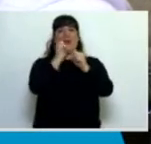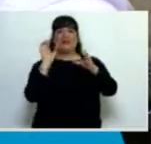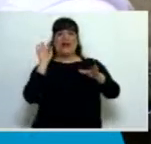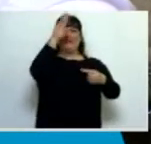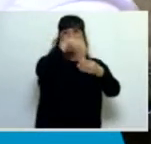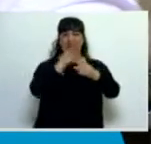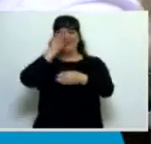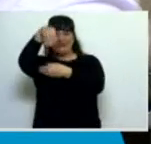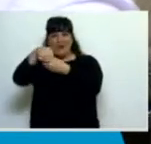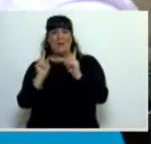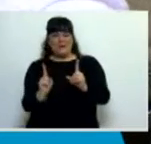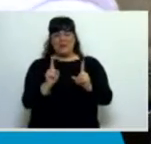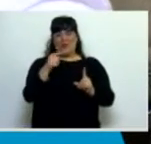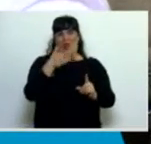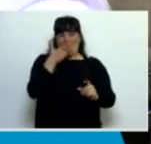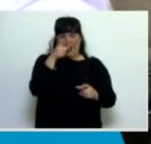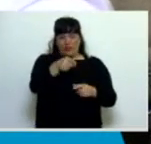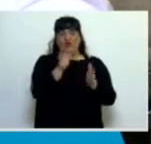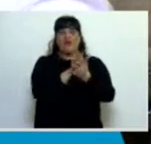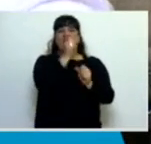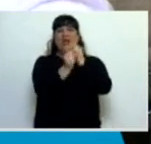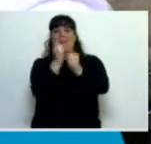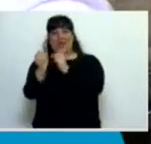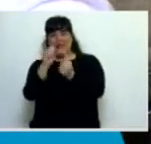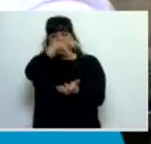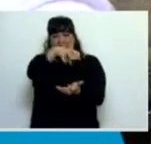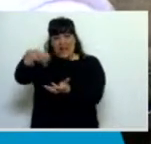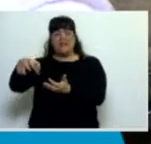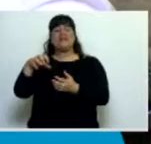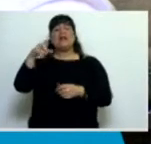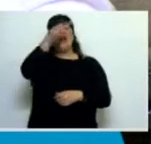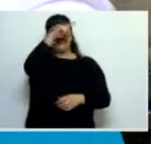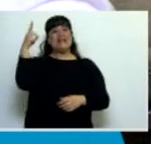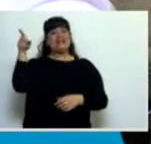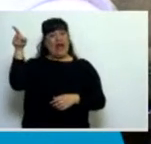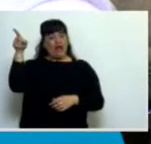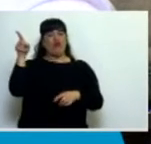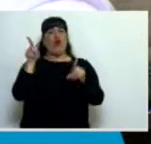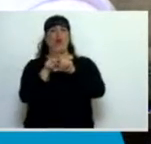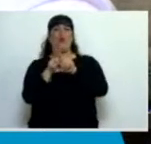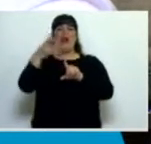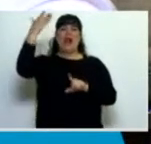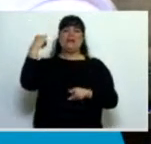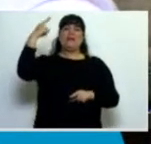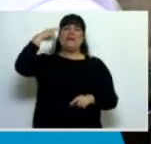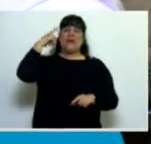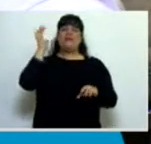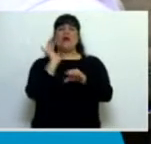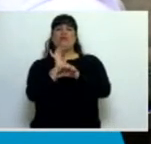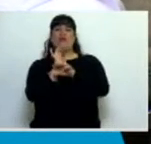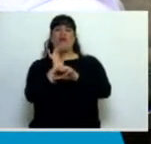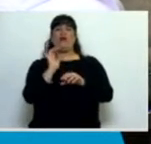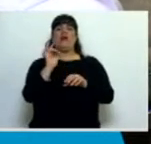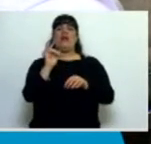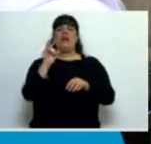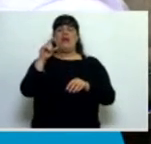las que estamos hablando demuestran que no necesariamente el Estado, tal cual el paradigma neoliberal,